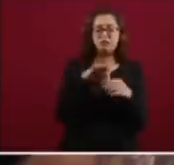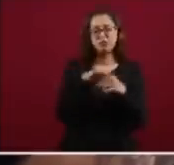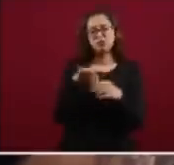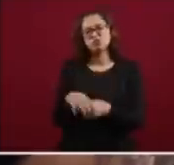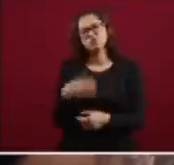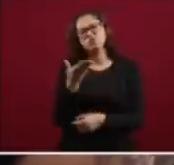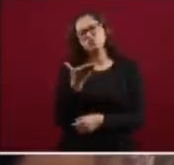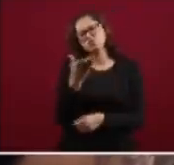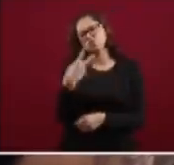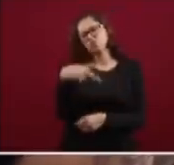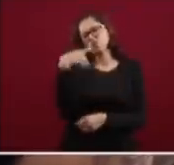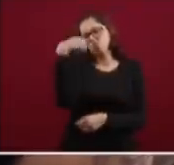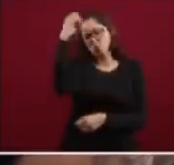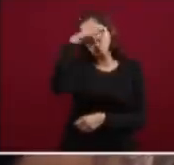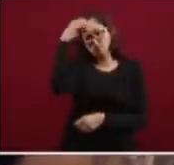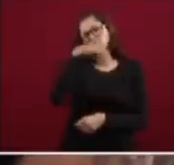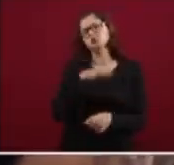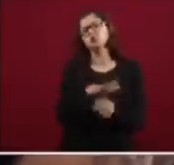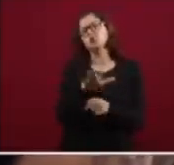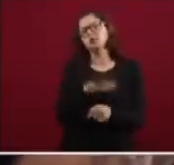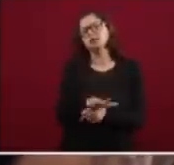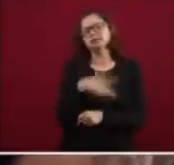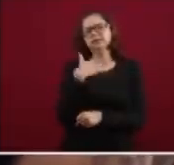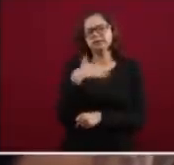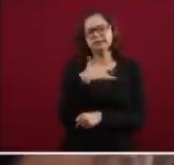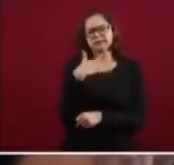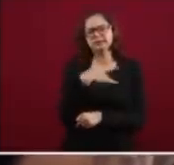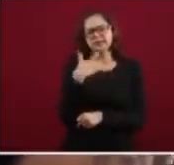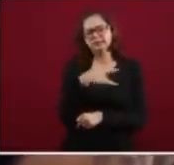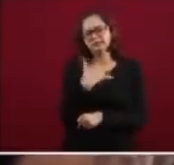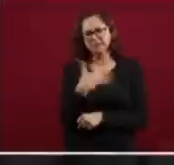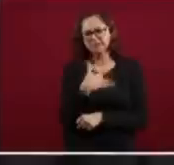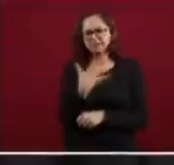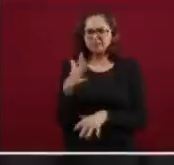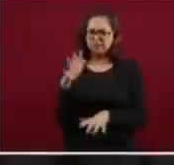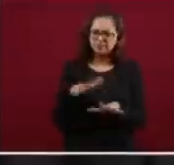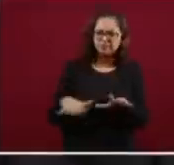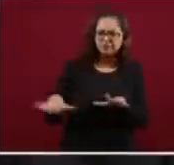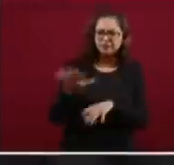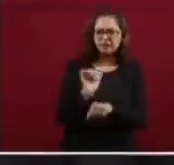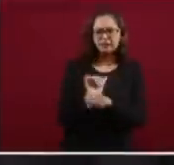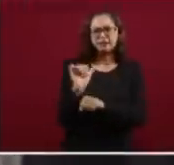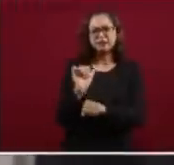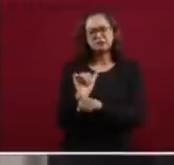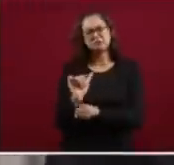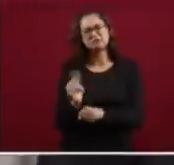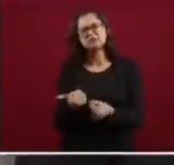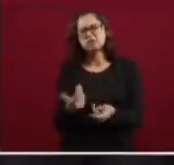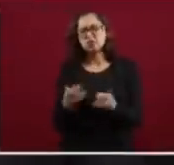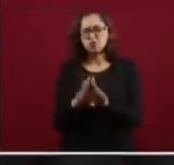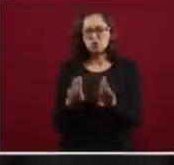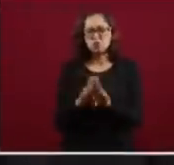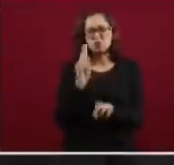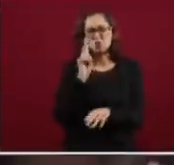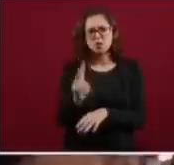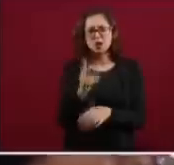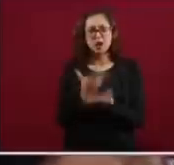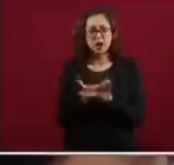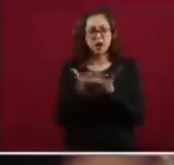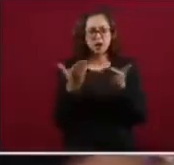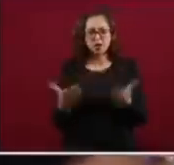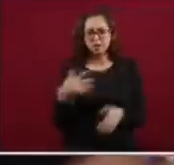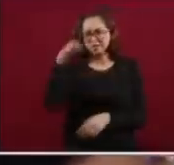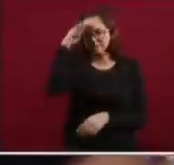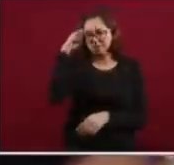cuál es su perspectiva en la región y bueno que si considera que el giro en américa latina está